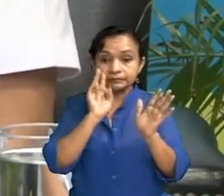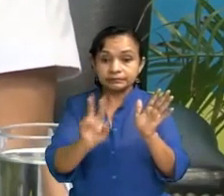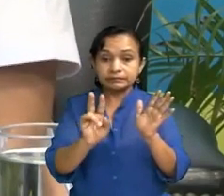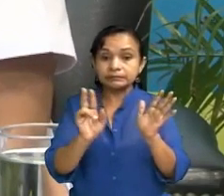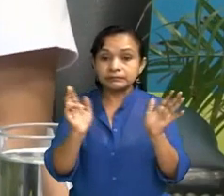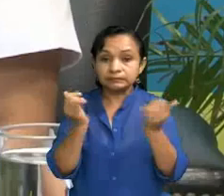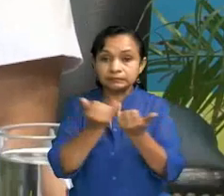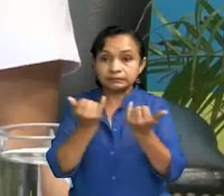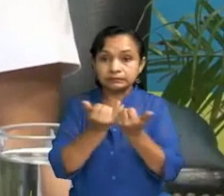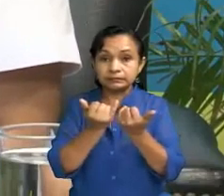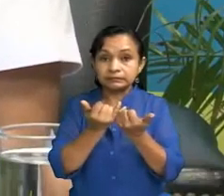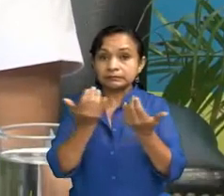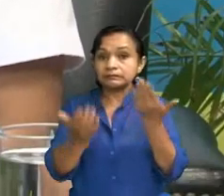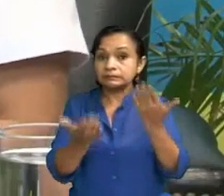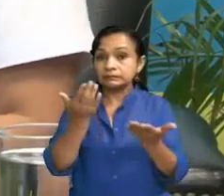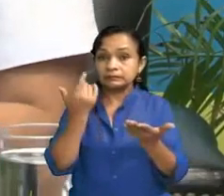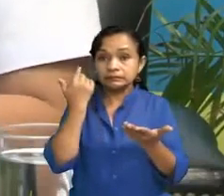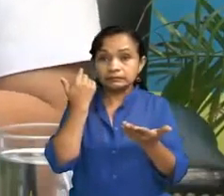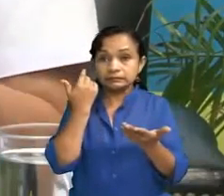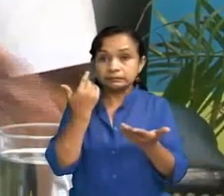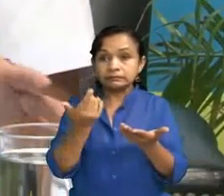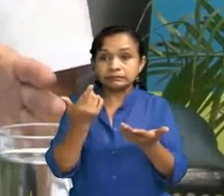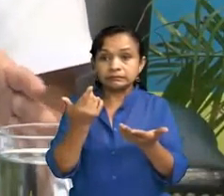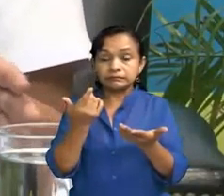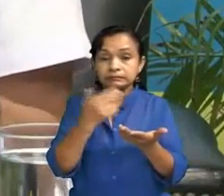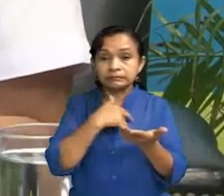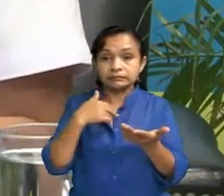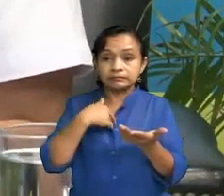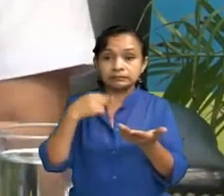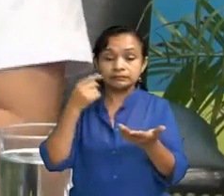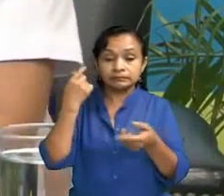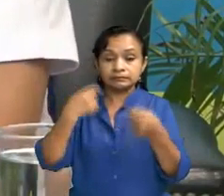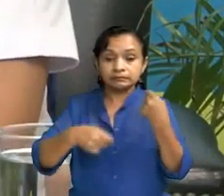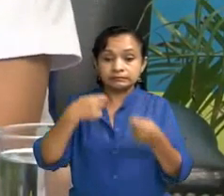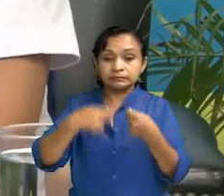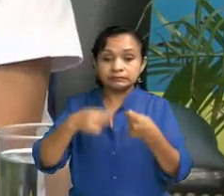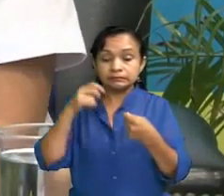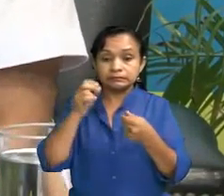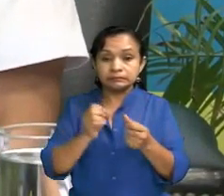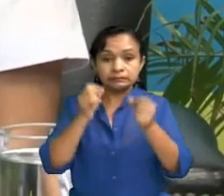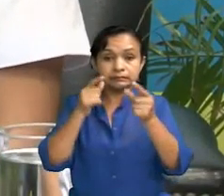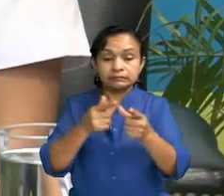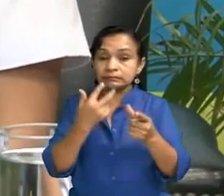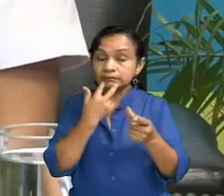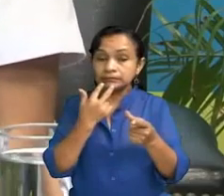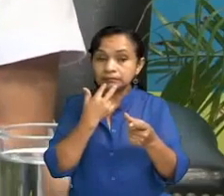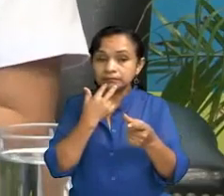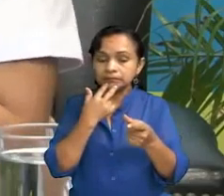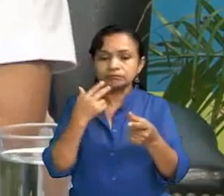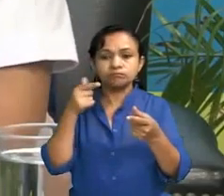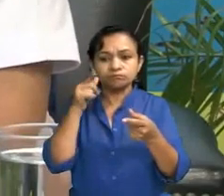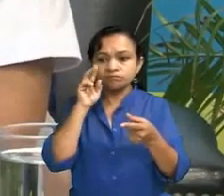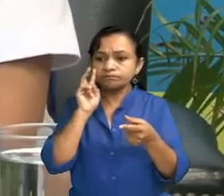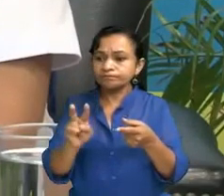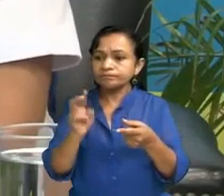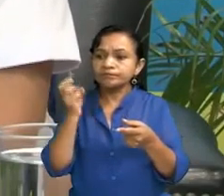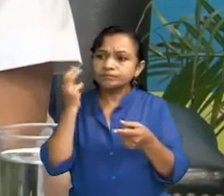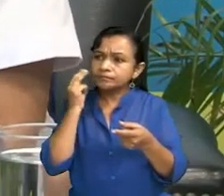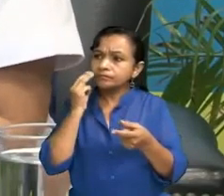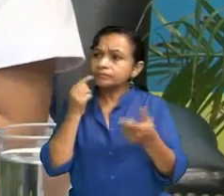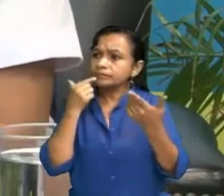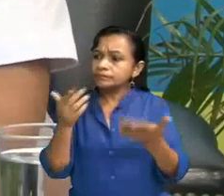captando con un esquema, tal vez le tocaba la aplicación de la vacuna en septiembre, estamos en octubre y no se la ha aplicado, hacemos hincapié a la